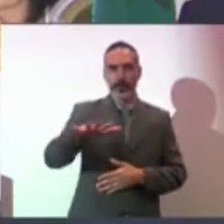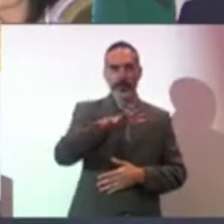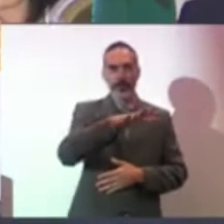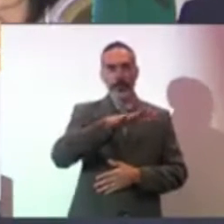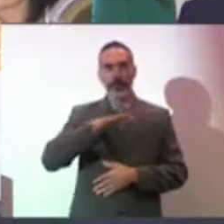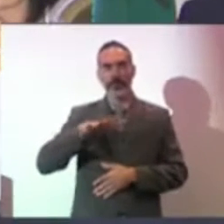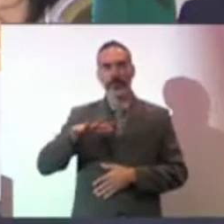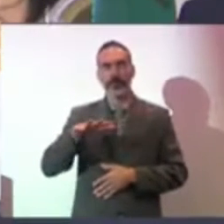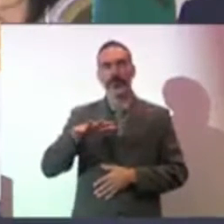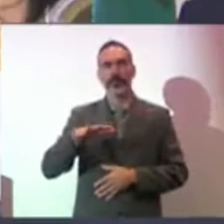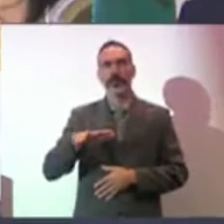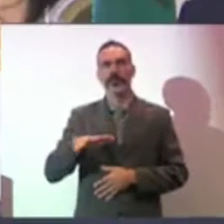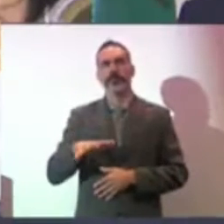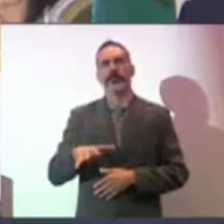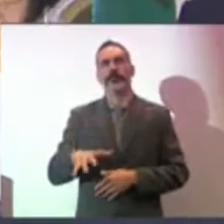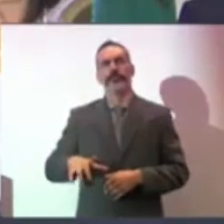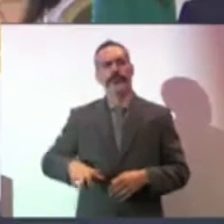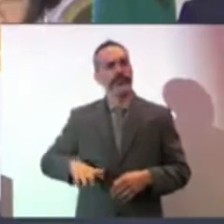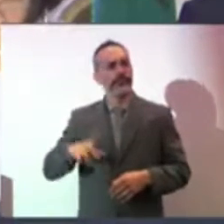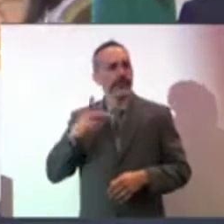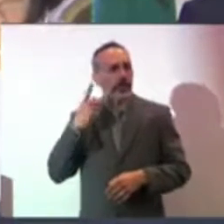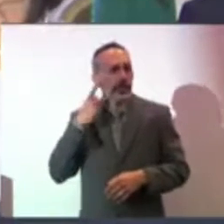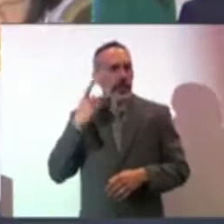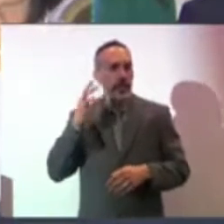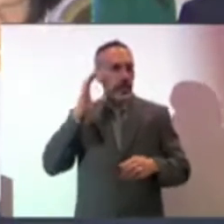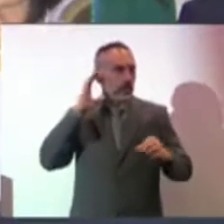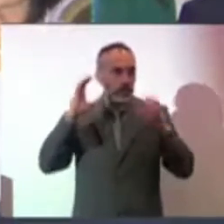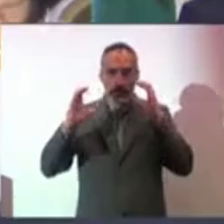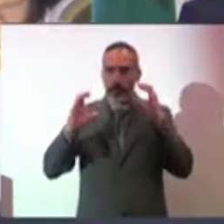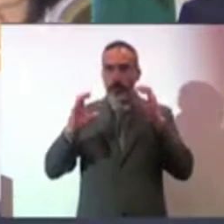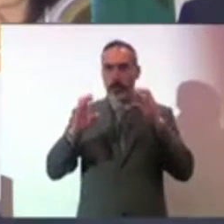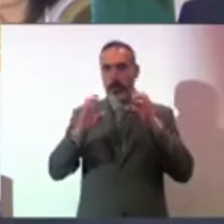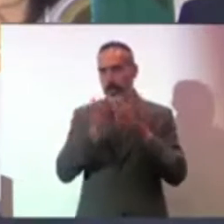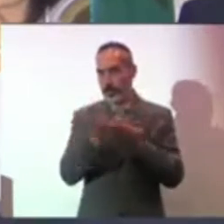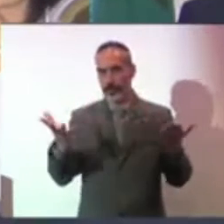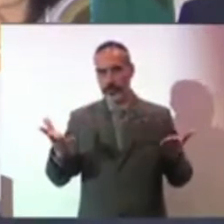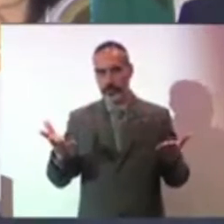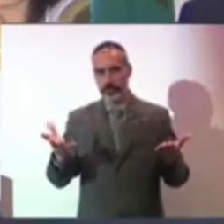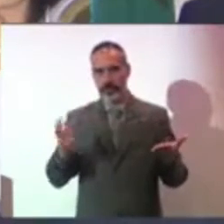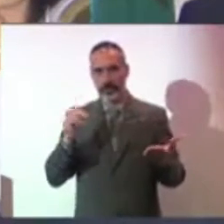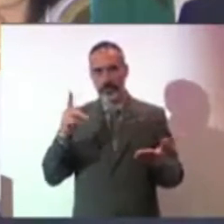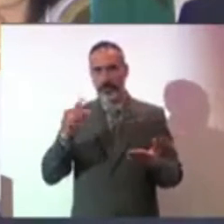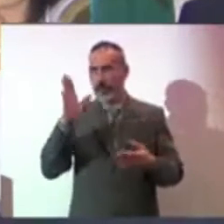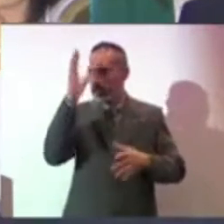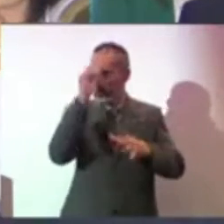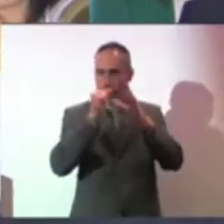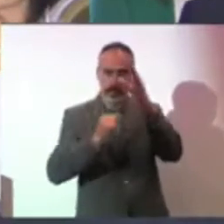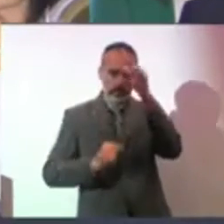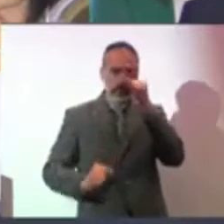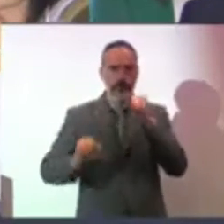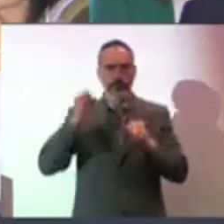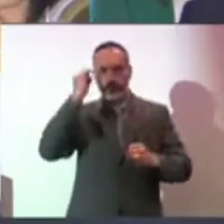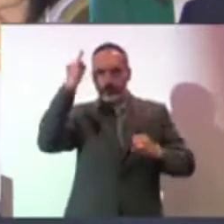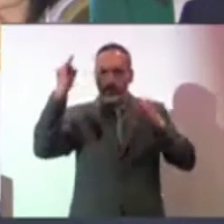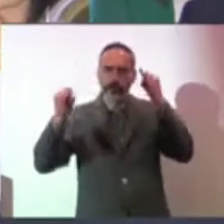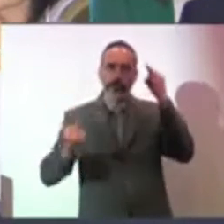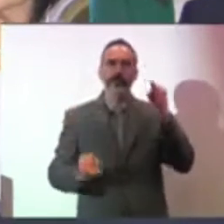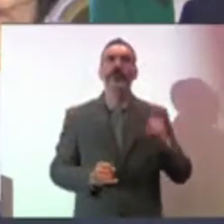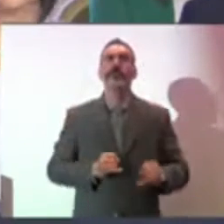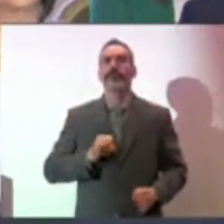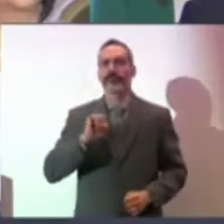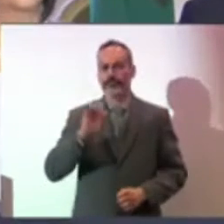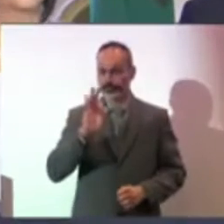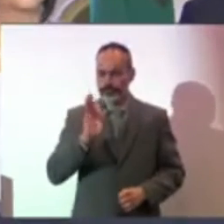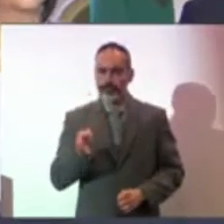marco de la pluralidad política, oportunidad para el diálogo, para el contraste de ideas, en el consenso y el